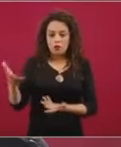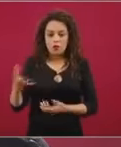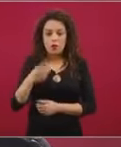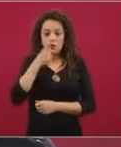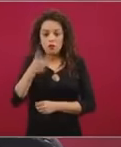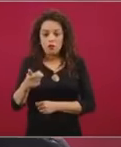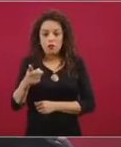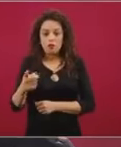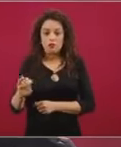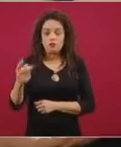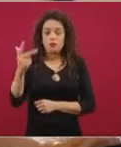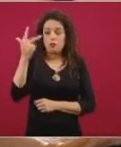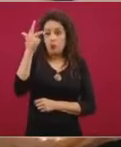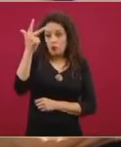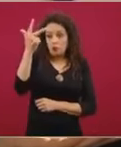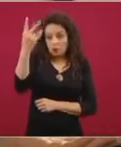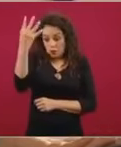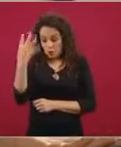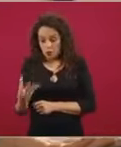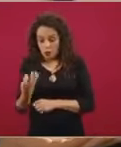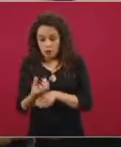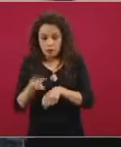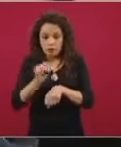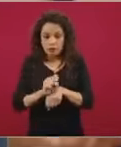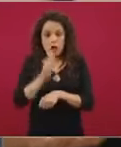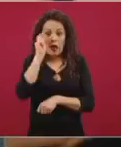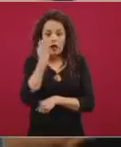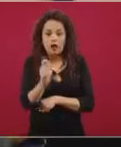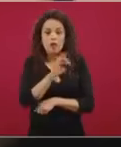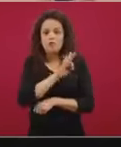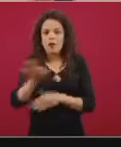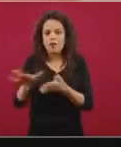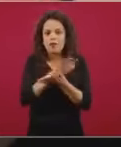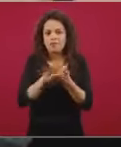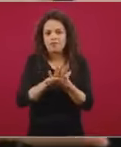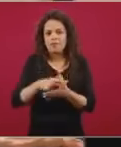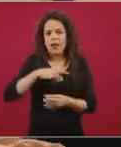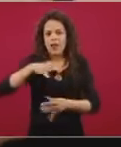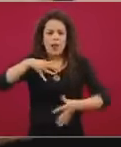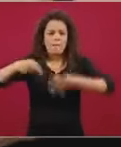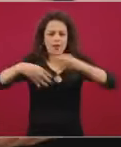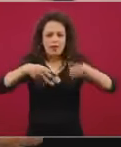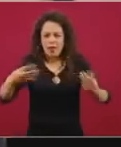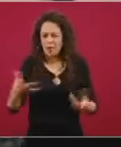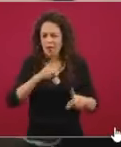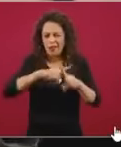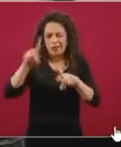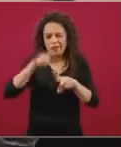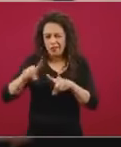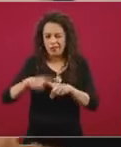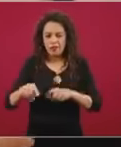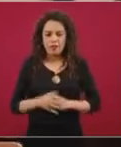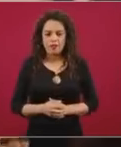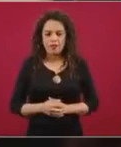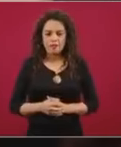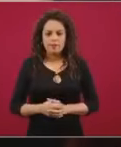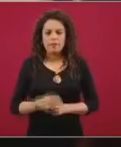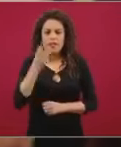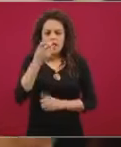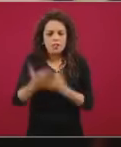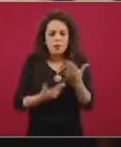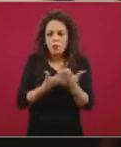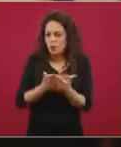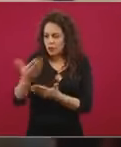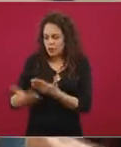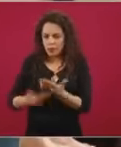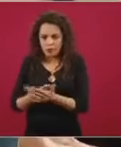8 a 4 semanas, eliminar la epidemia, o sea, cuestiones así, incluso del mismo partido en el poder, ¿no? Que se hagan estas propuestas. Sí